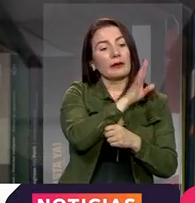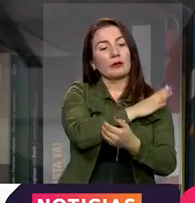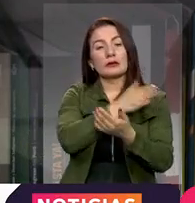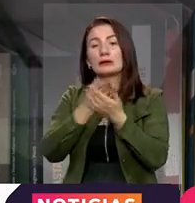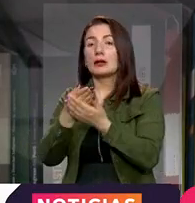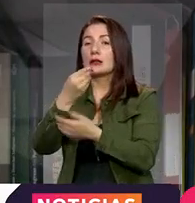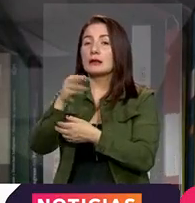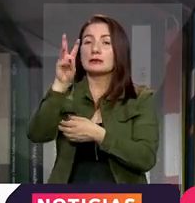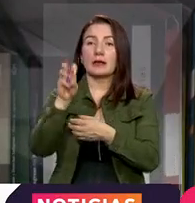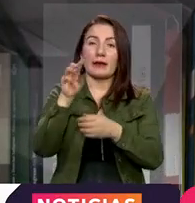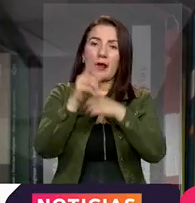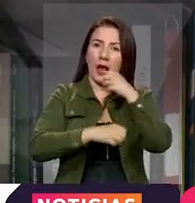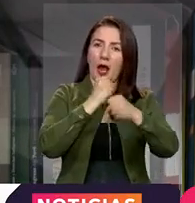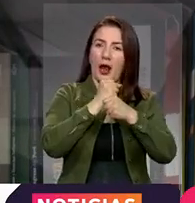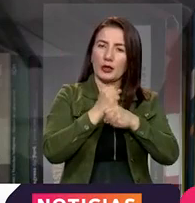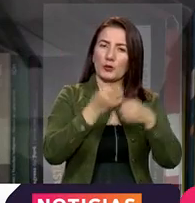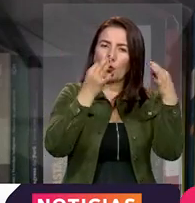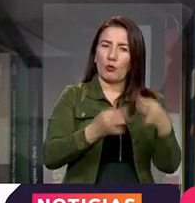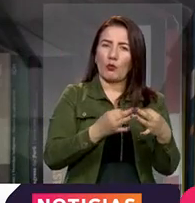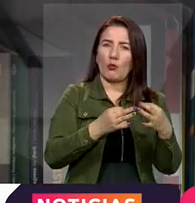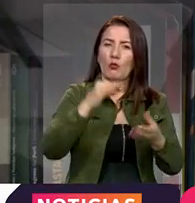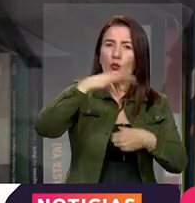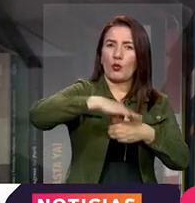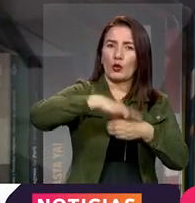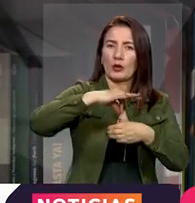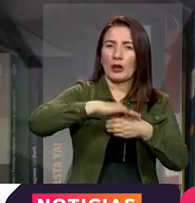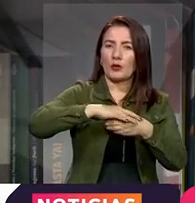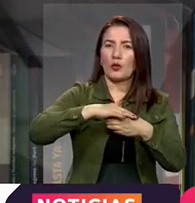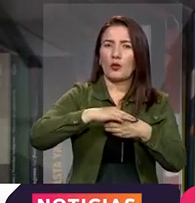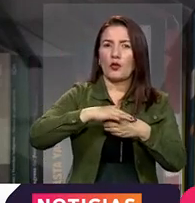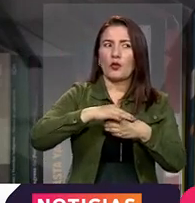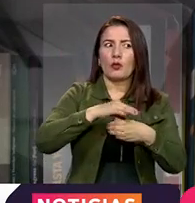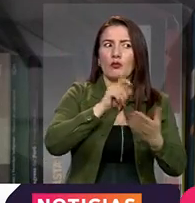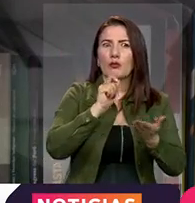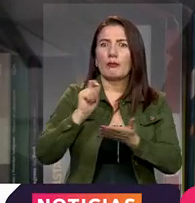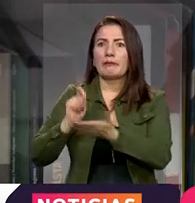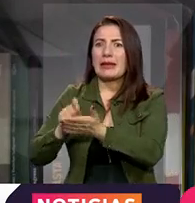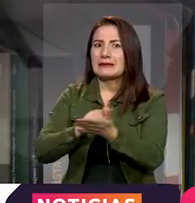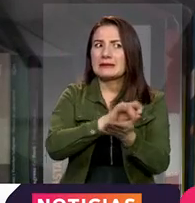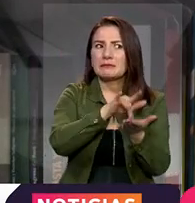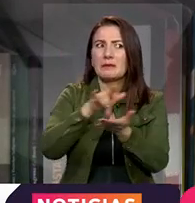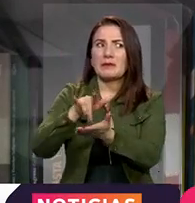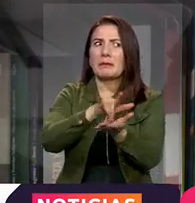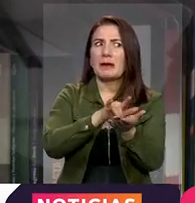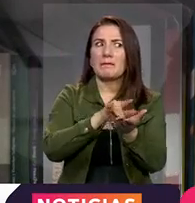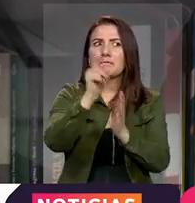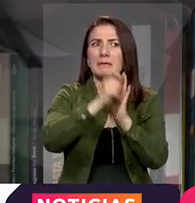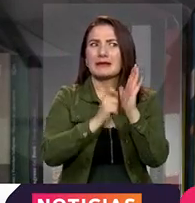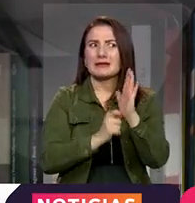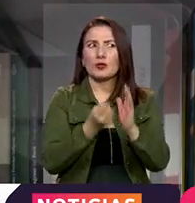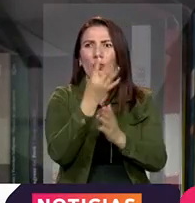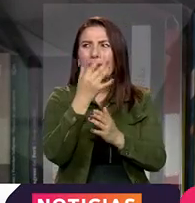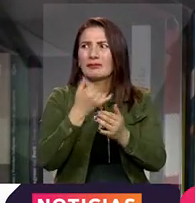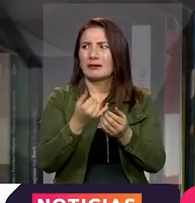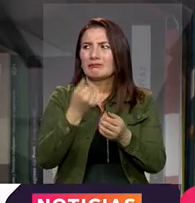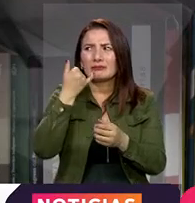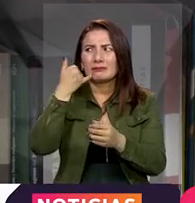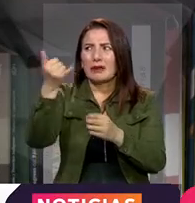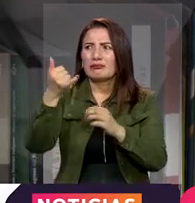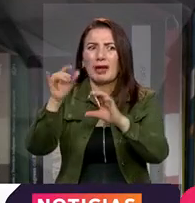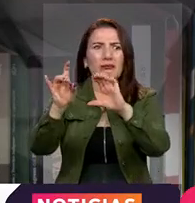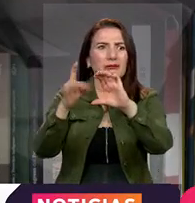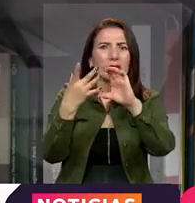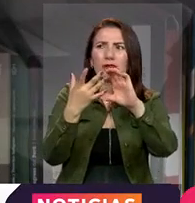y los 17 años votaron más de una vez en un puesto de votación. Nosotros no tenemos los registros electorales en línea, esto se hace a